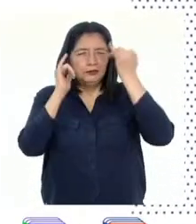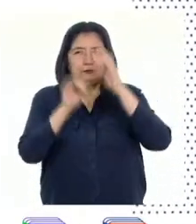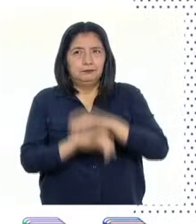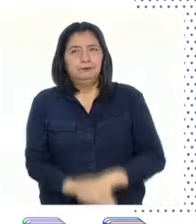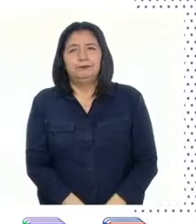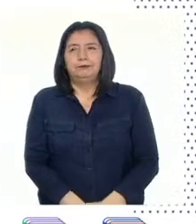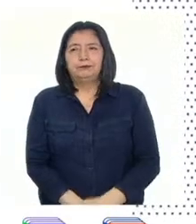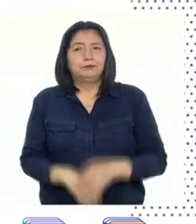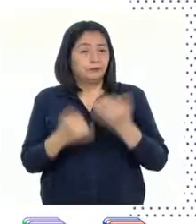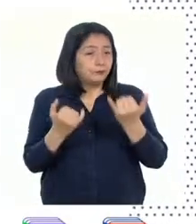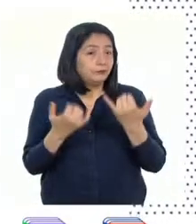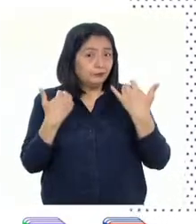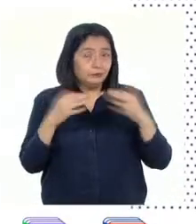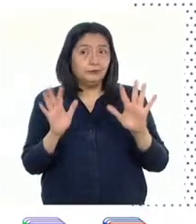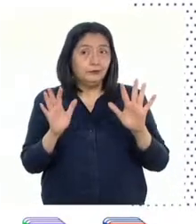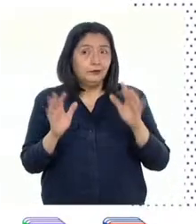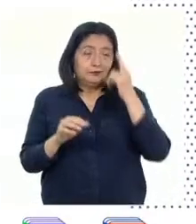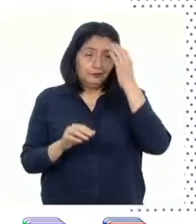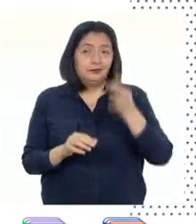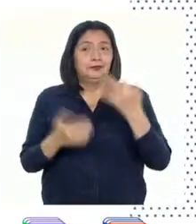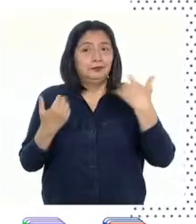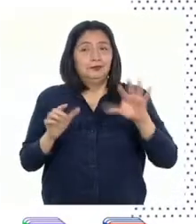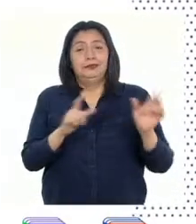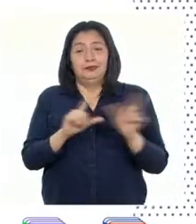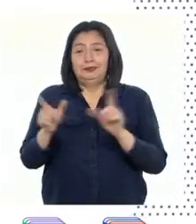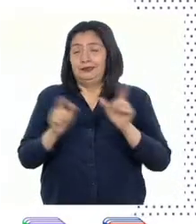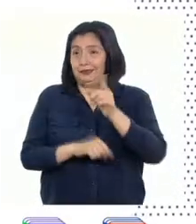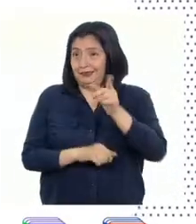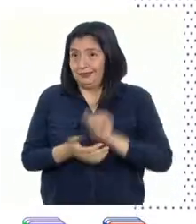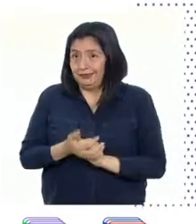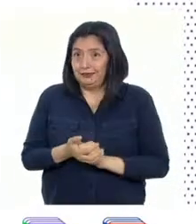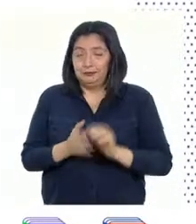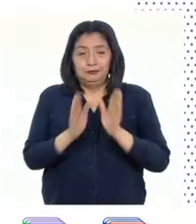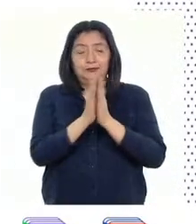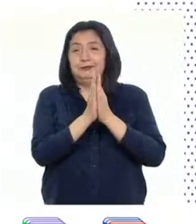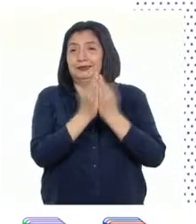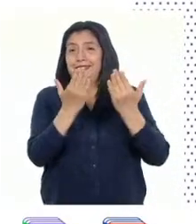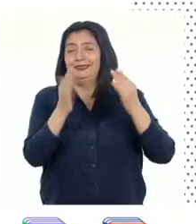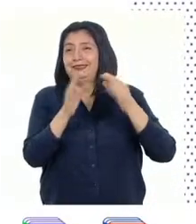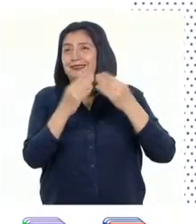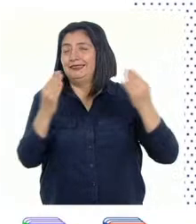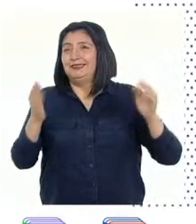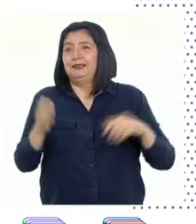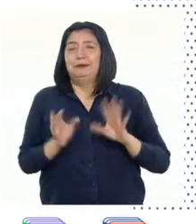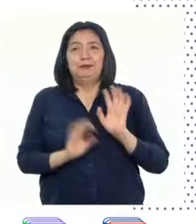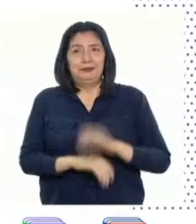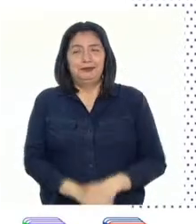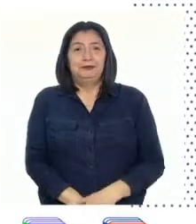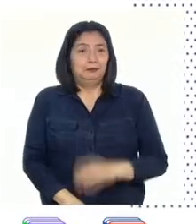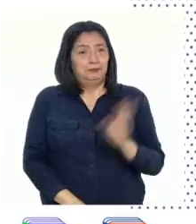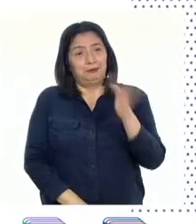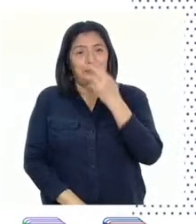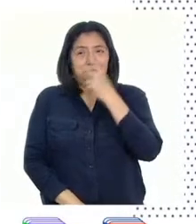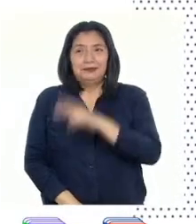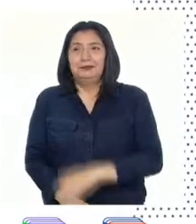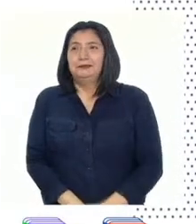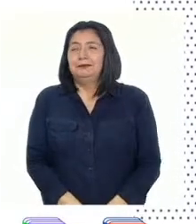ideas. Ahora sí, creo que ya estamos listos para desdoblar totalmente el papel. ¿Lo